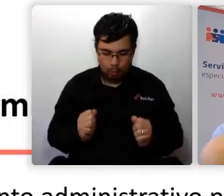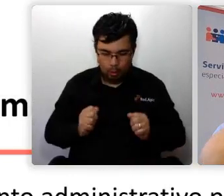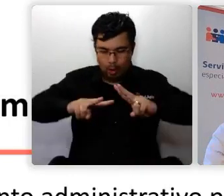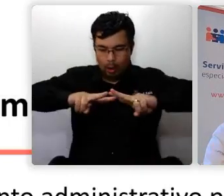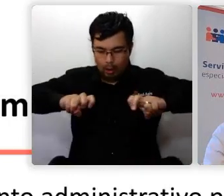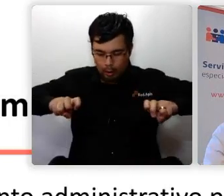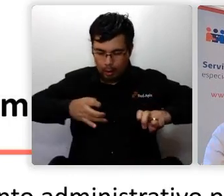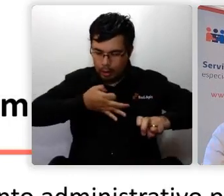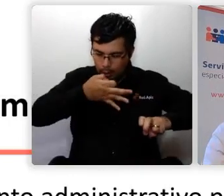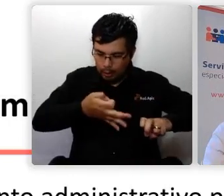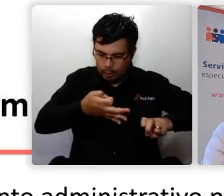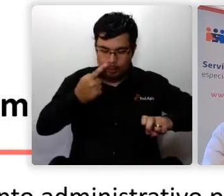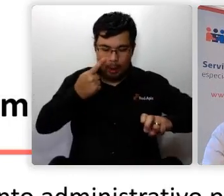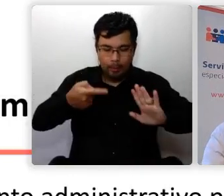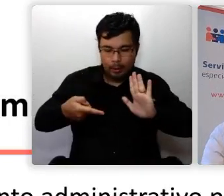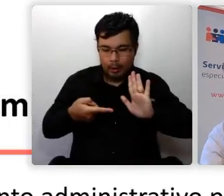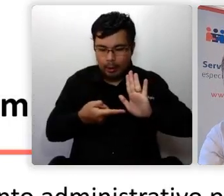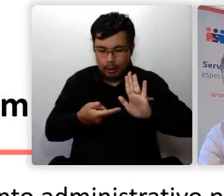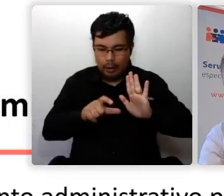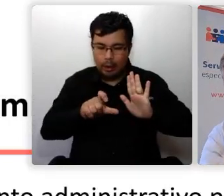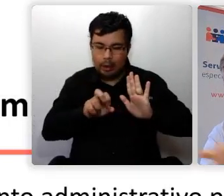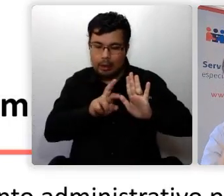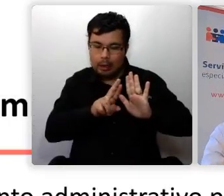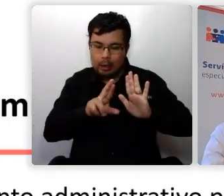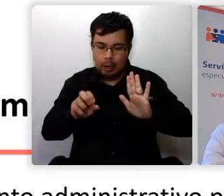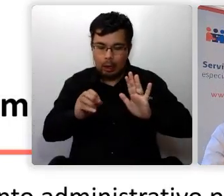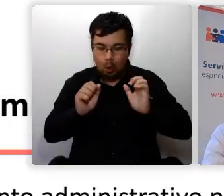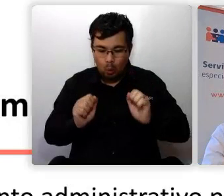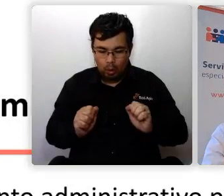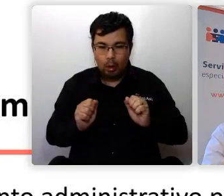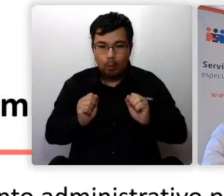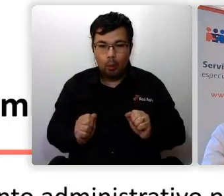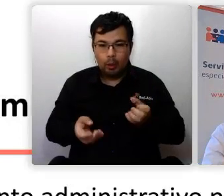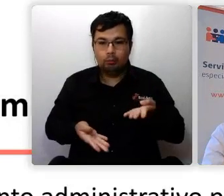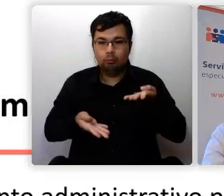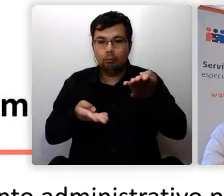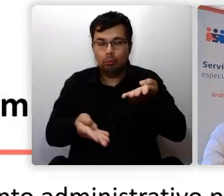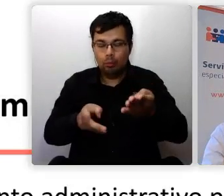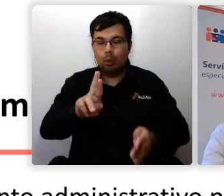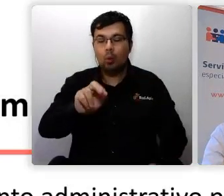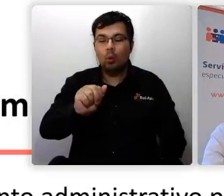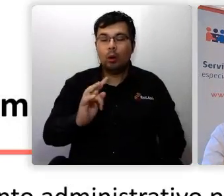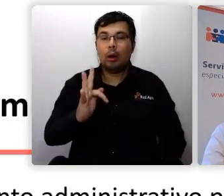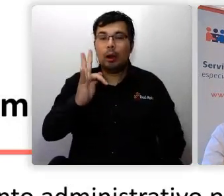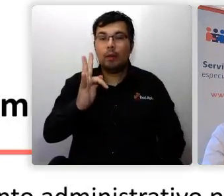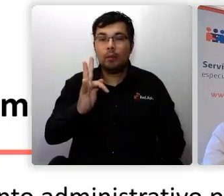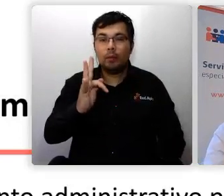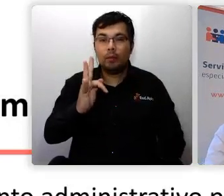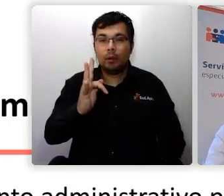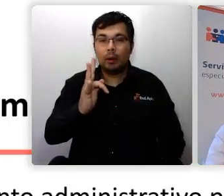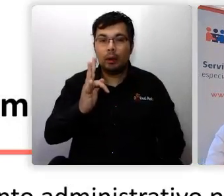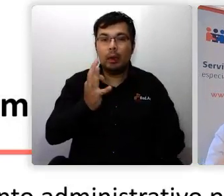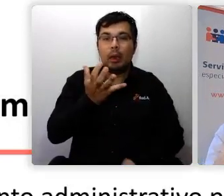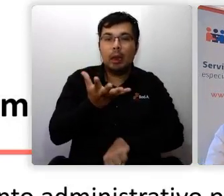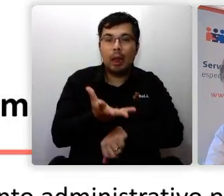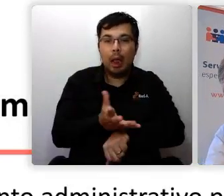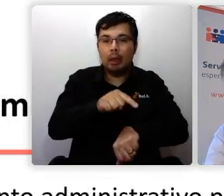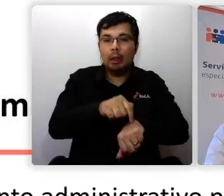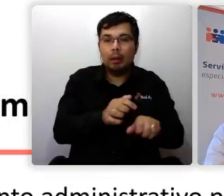giro, a usted le corresponde, por ejemplo, presentar una RAF. Y tiene tanto plazo y nosotros